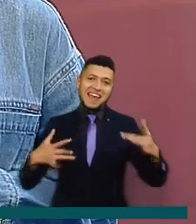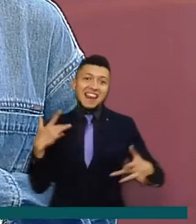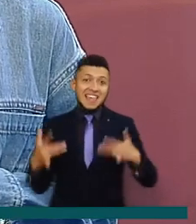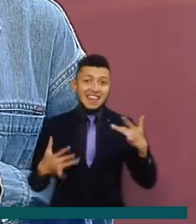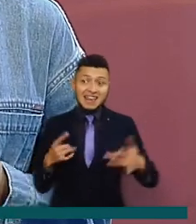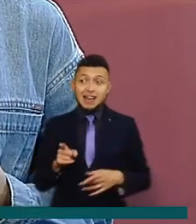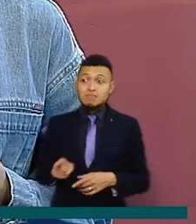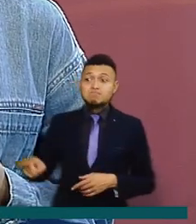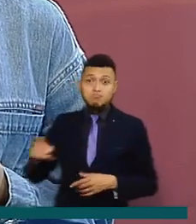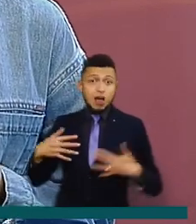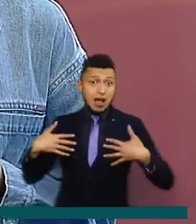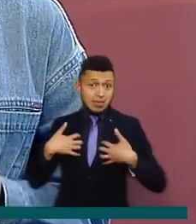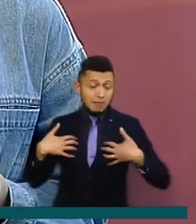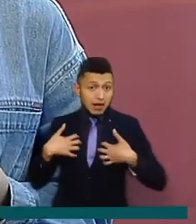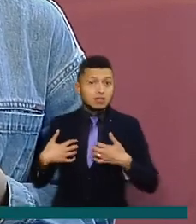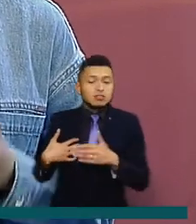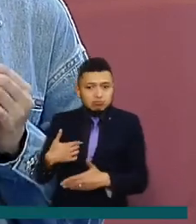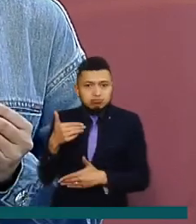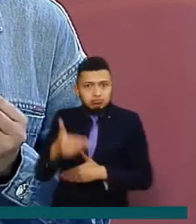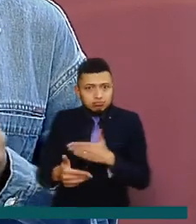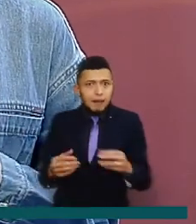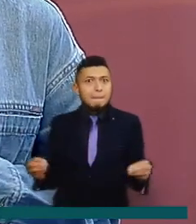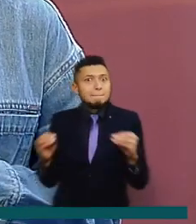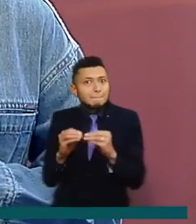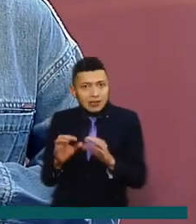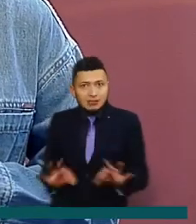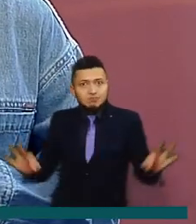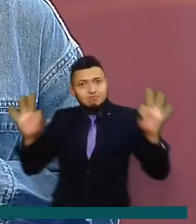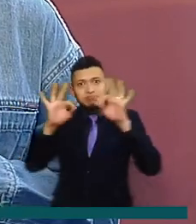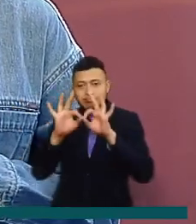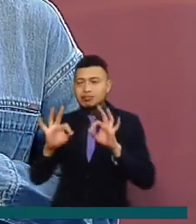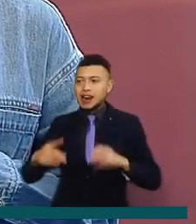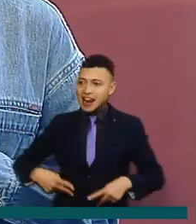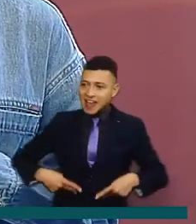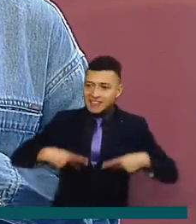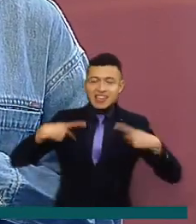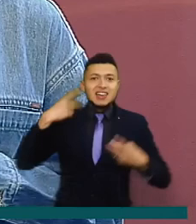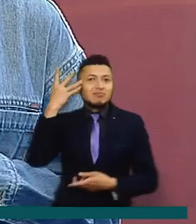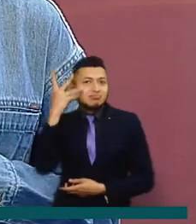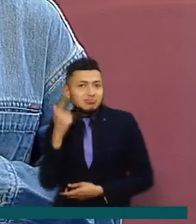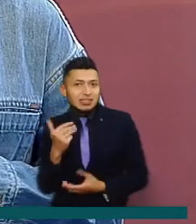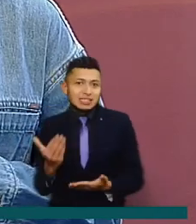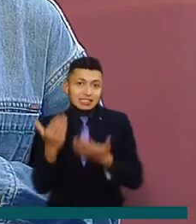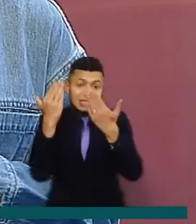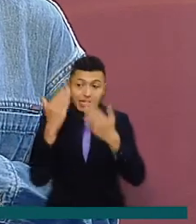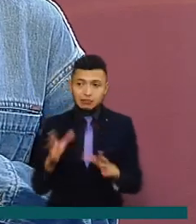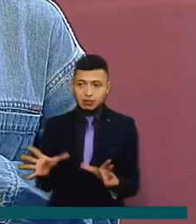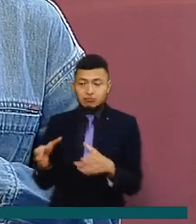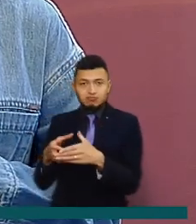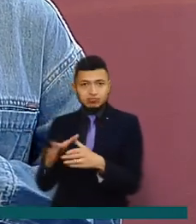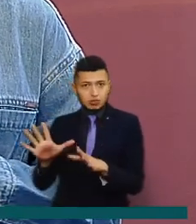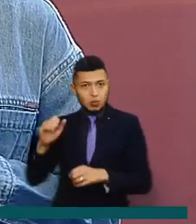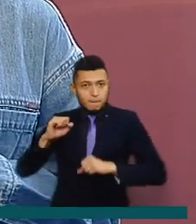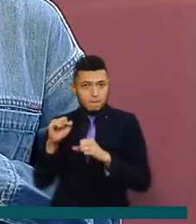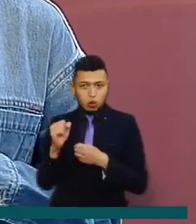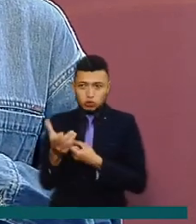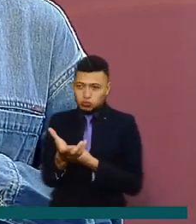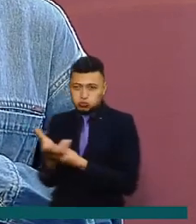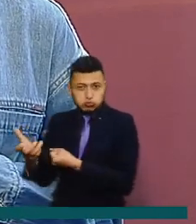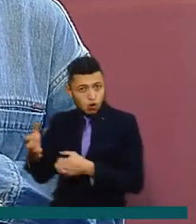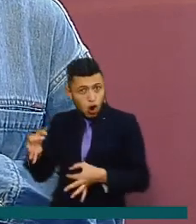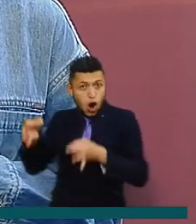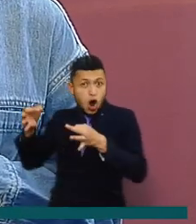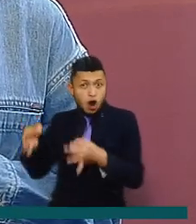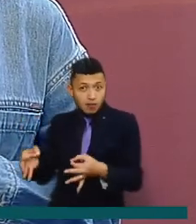la vida. Los animales cobran cada vez un espacio más relevante en la vida cotidiana, y esto lo reconoce el Cuerpo Oficial de Bomberos de